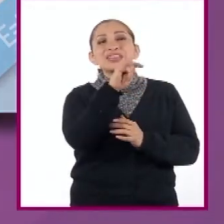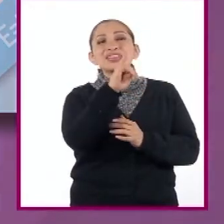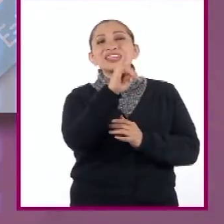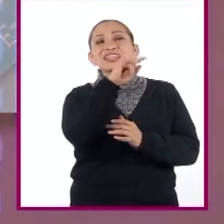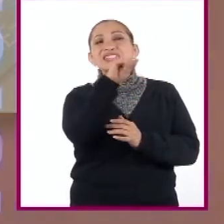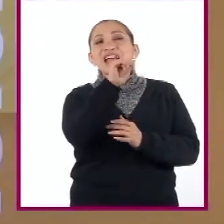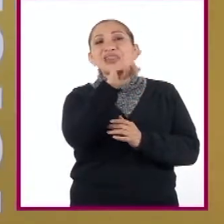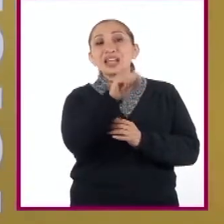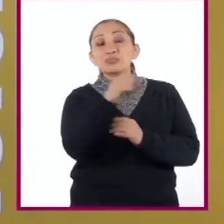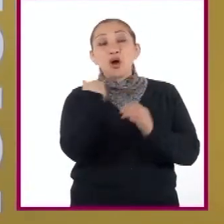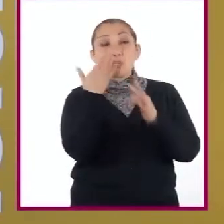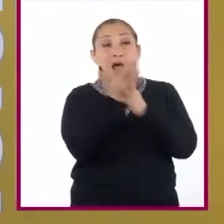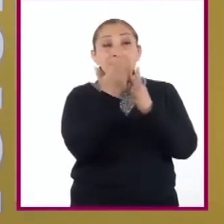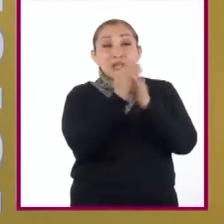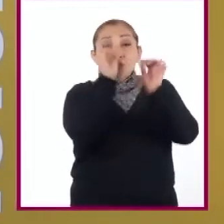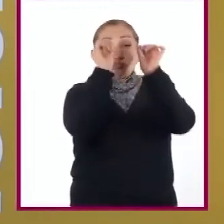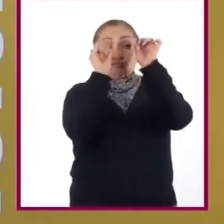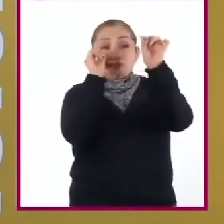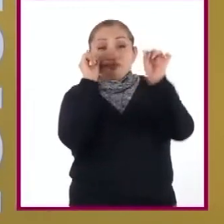mínimas e indivisibles.